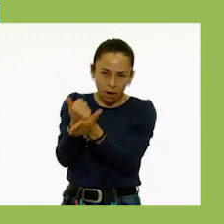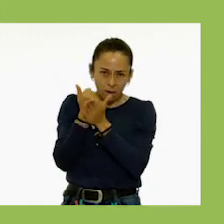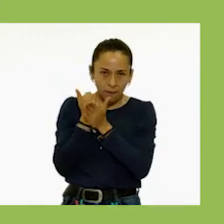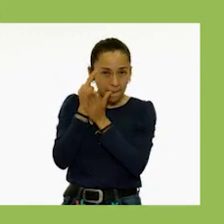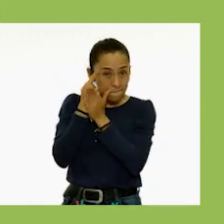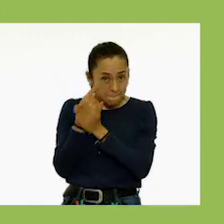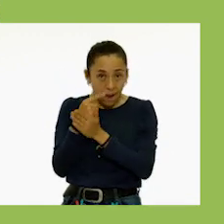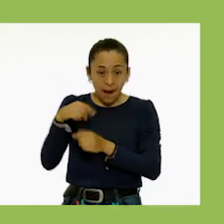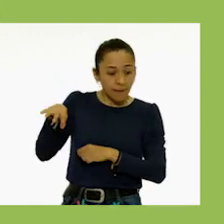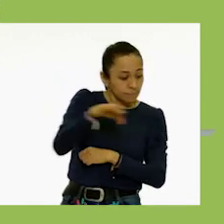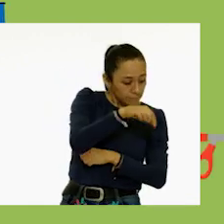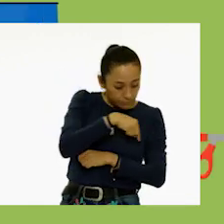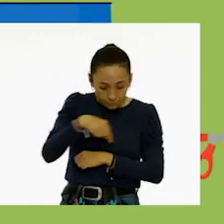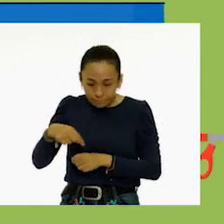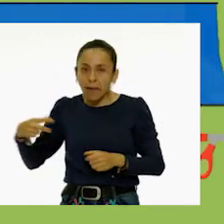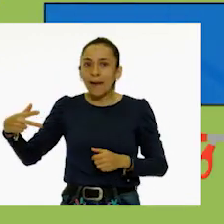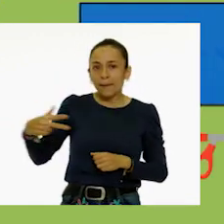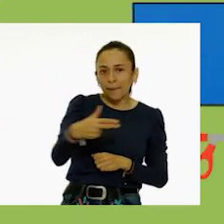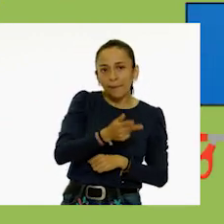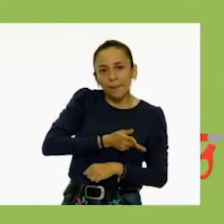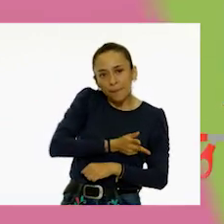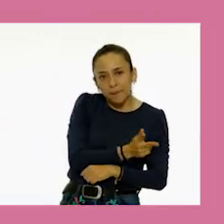las líneas marcadas.